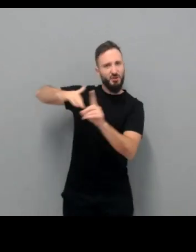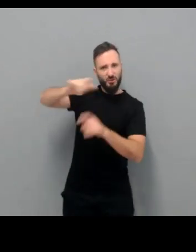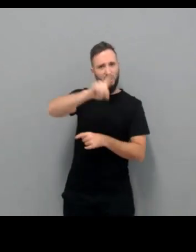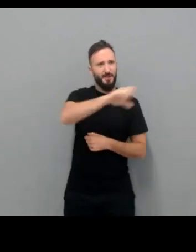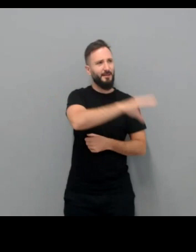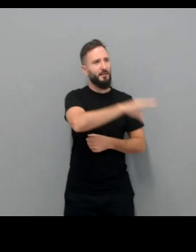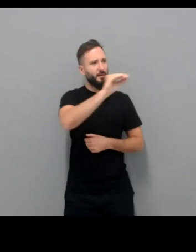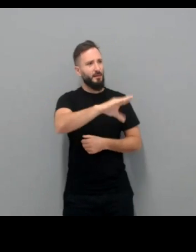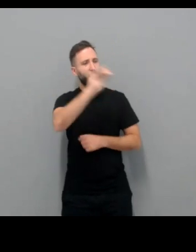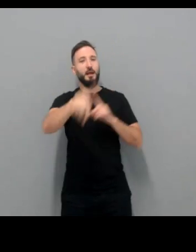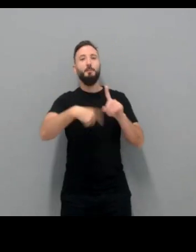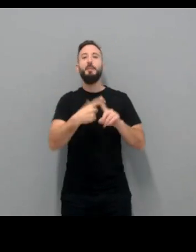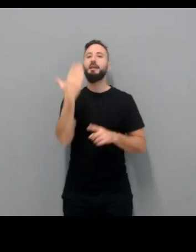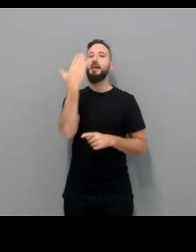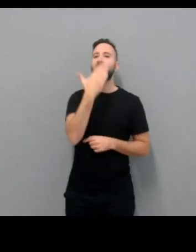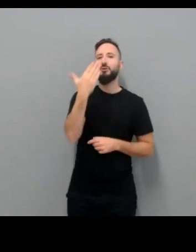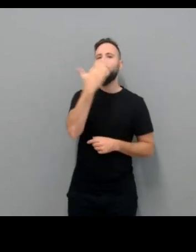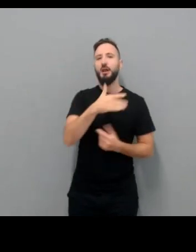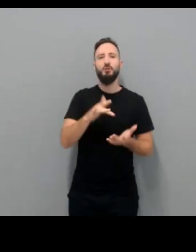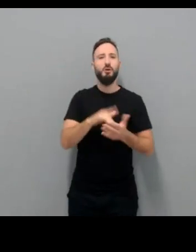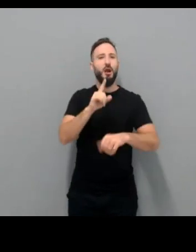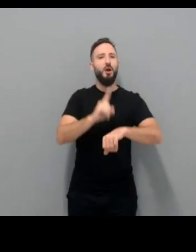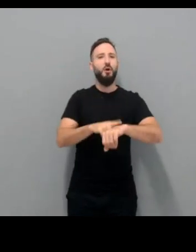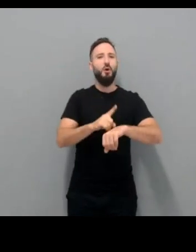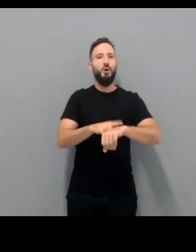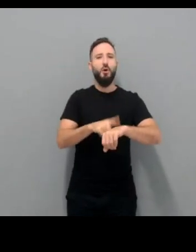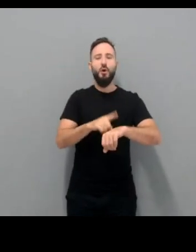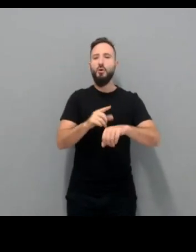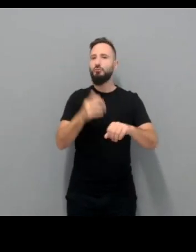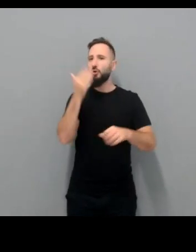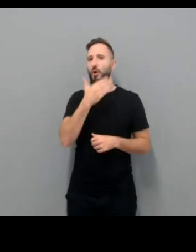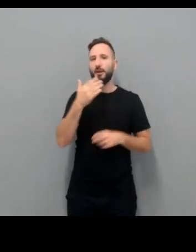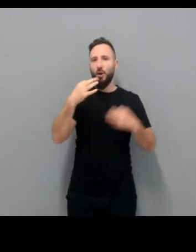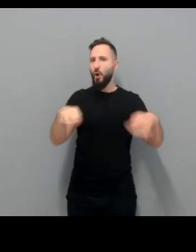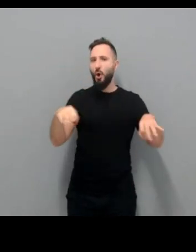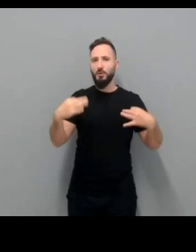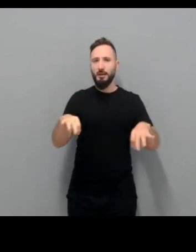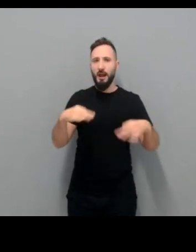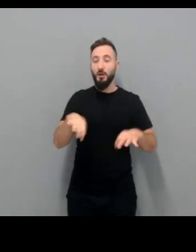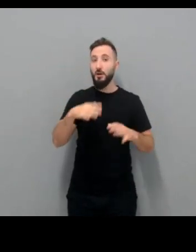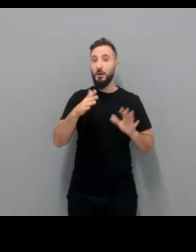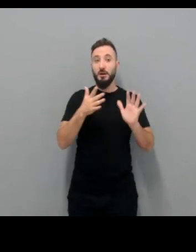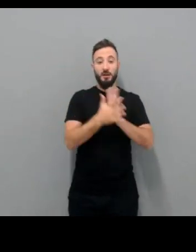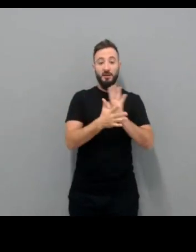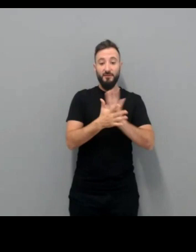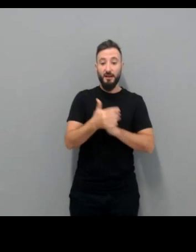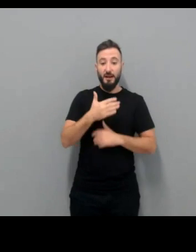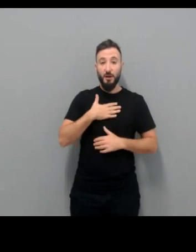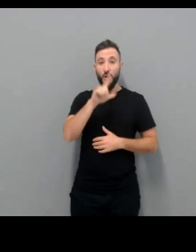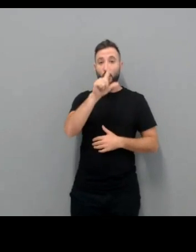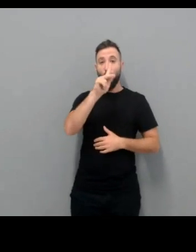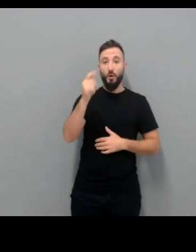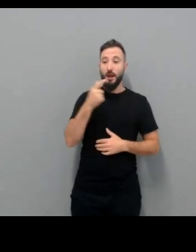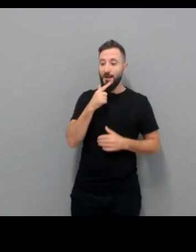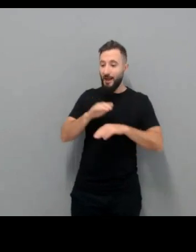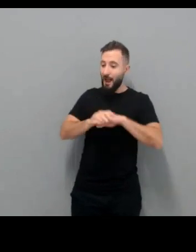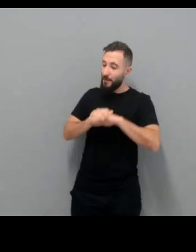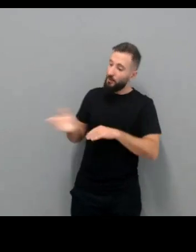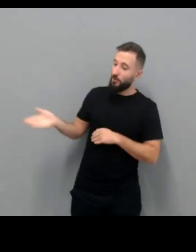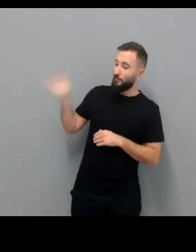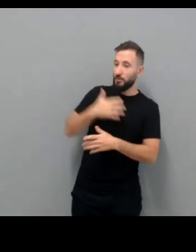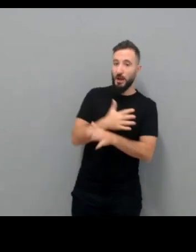la Ikastola, ¿no? Luca va al colegio, va a una hora ordinaria, y poder, que, o sea, que Luca pueda decirle a sus amigos: vamos a